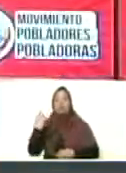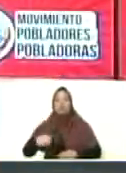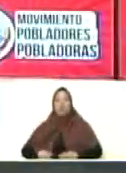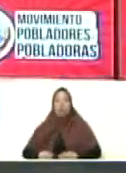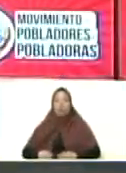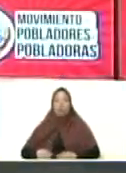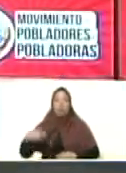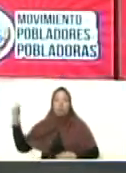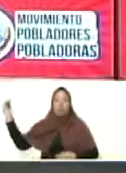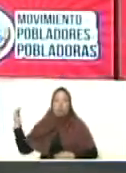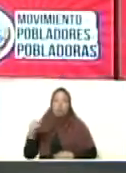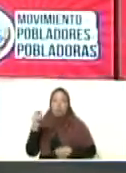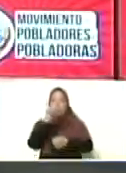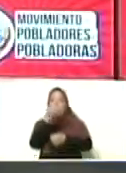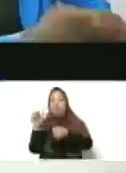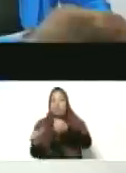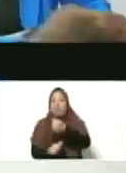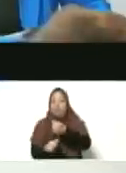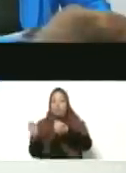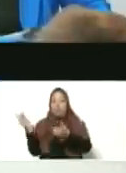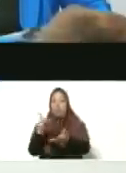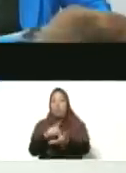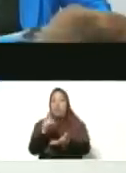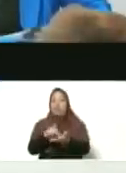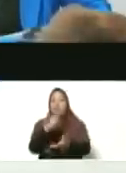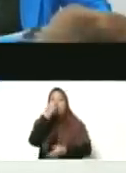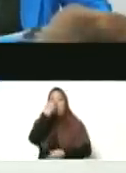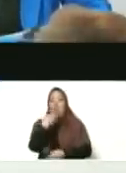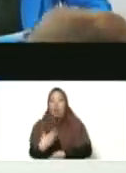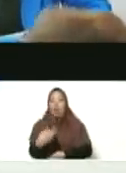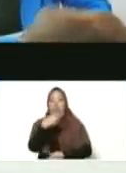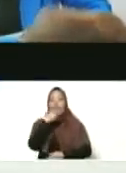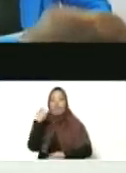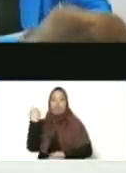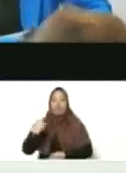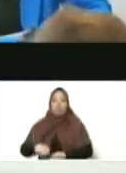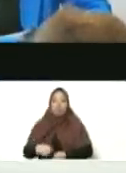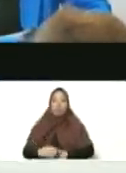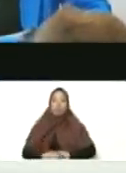de una participación victoriosa en rusia